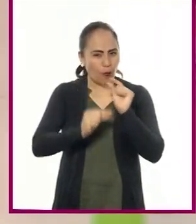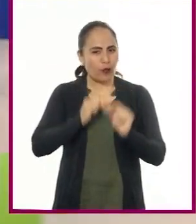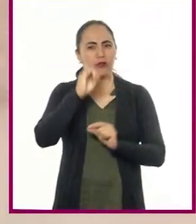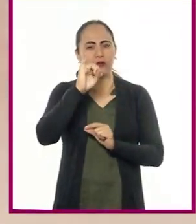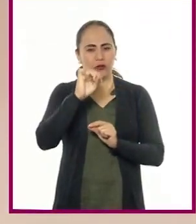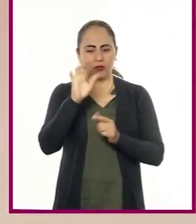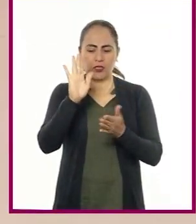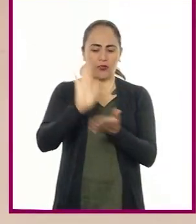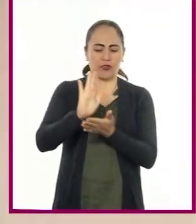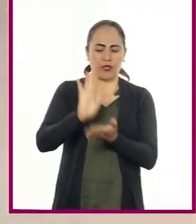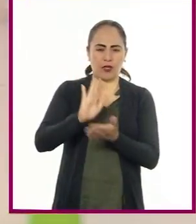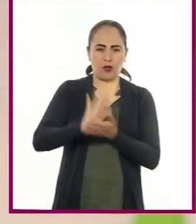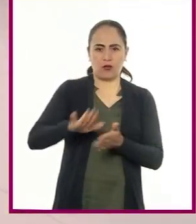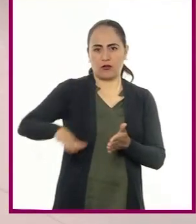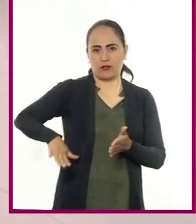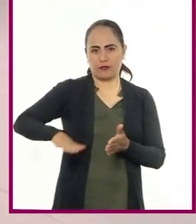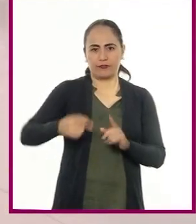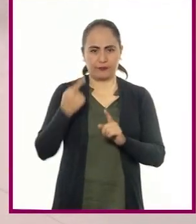atrás.